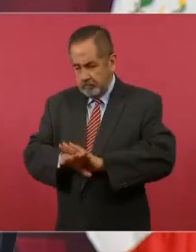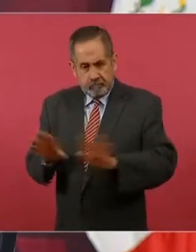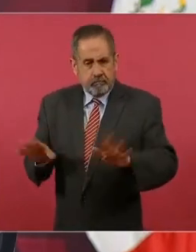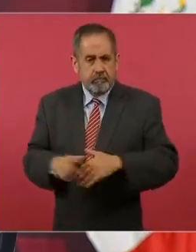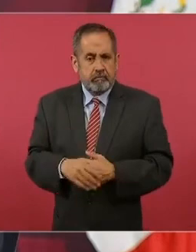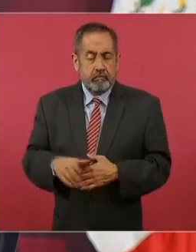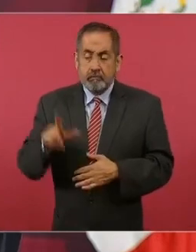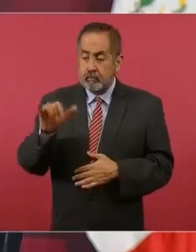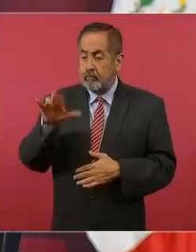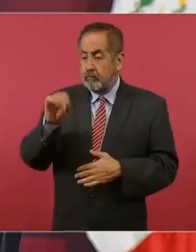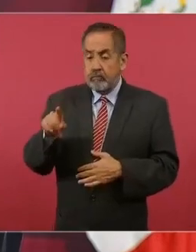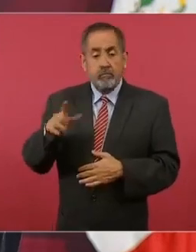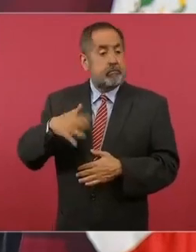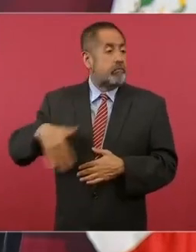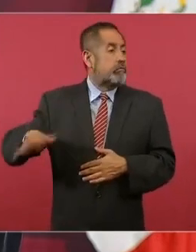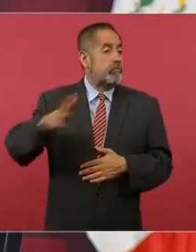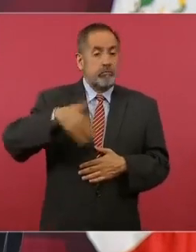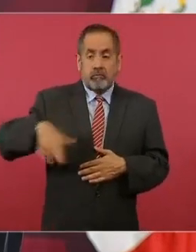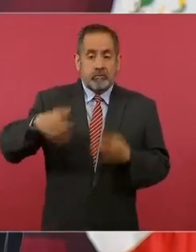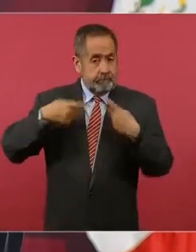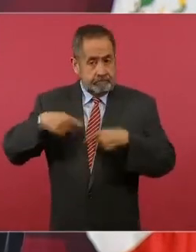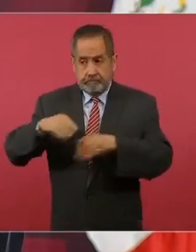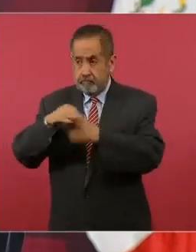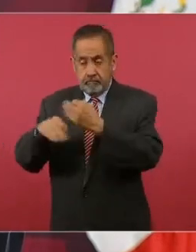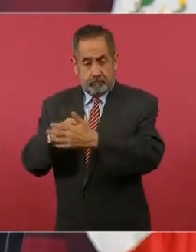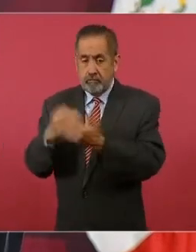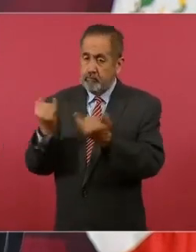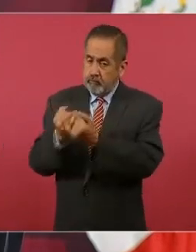Y Leoncio y todos los ciudadanos